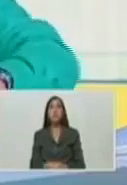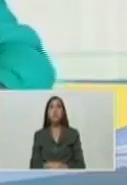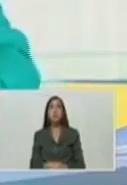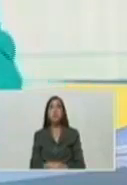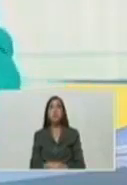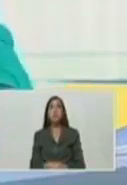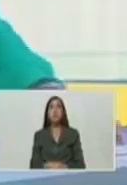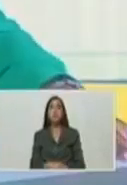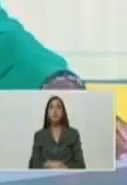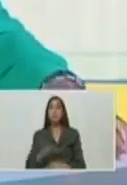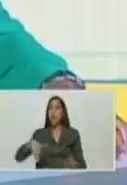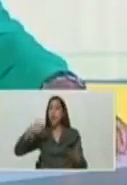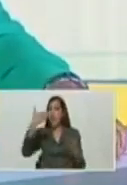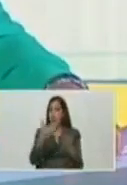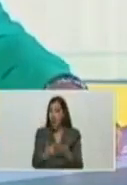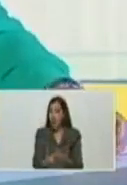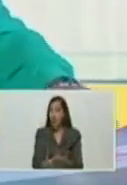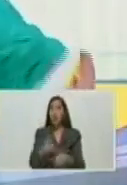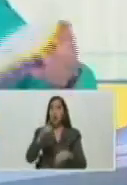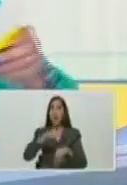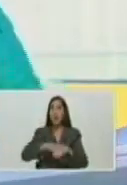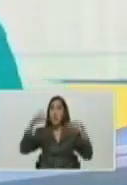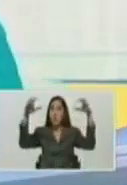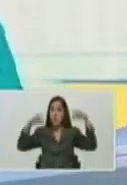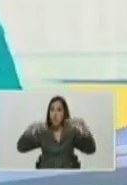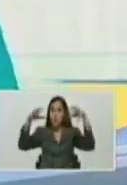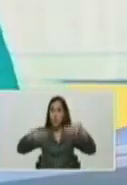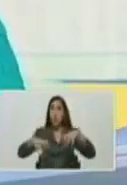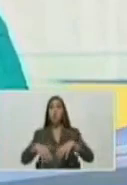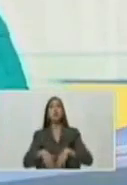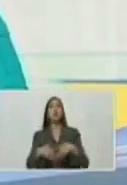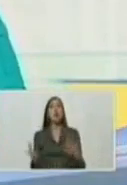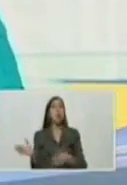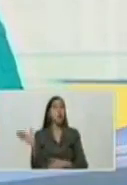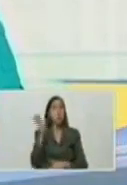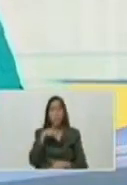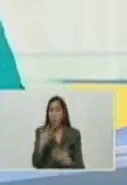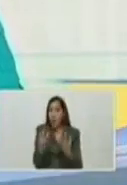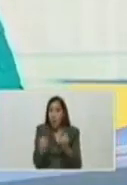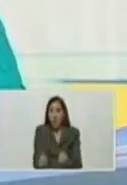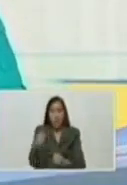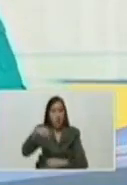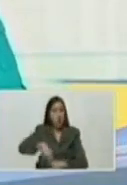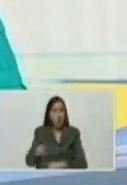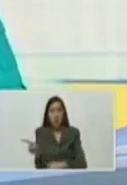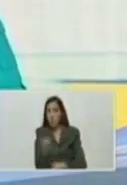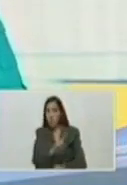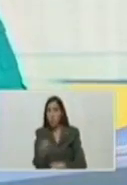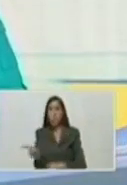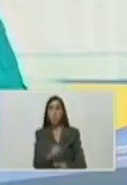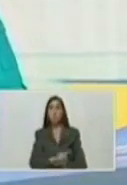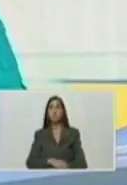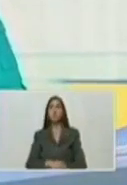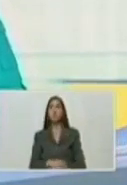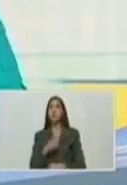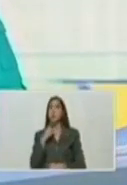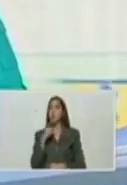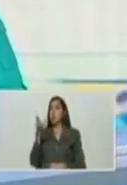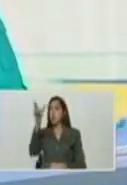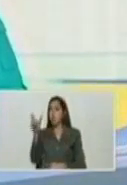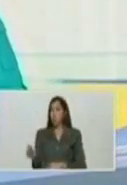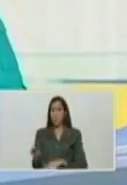hasta el próximo periodo de lluvia. O sea que no va a haber sequía este año. Le dije al ministro